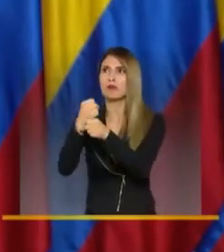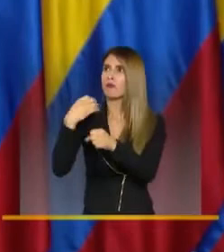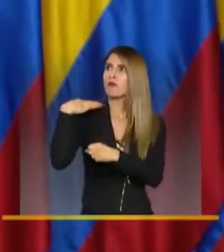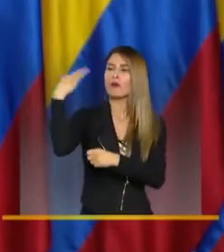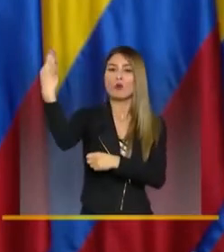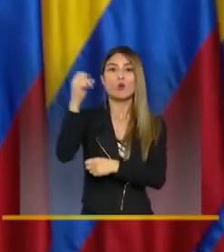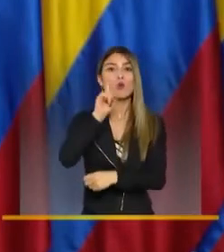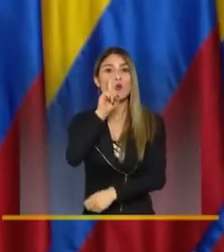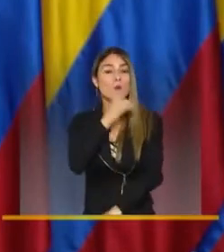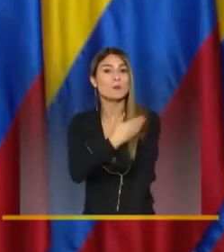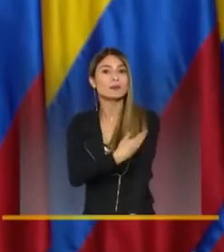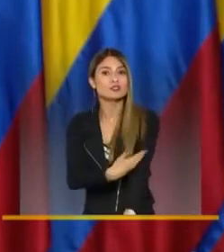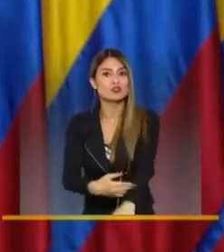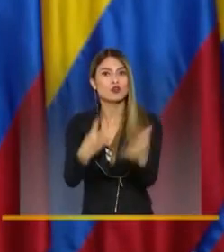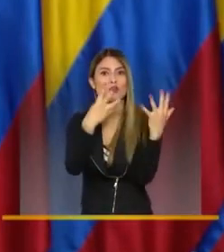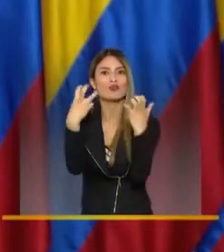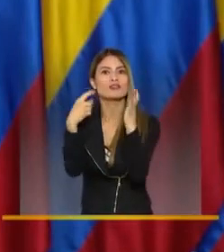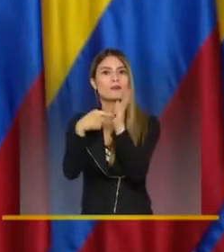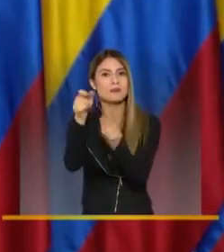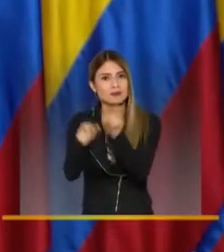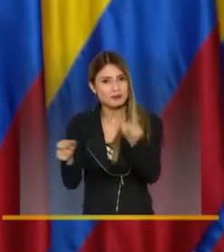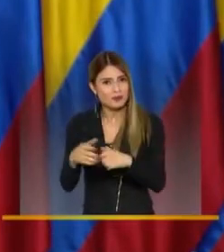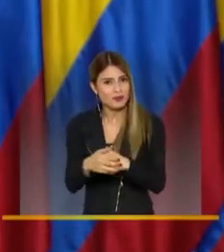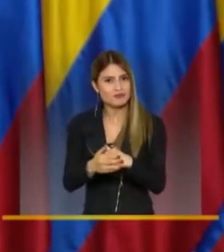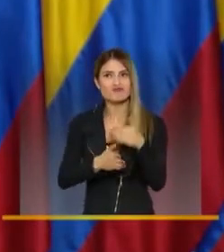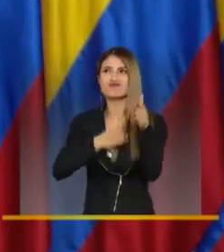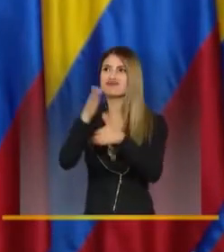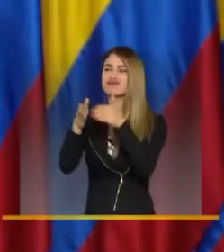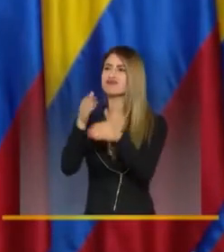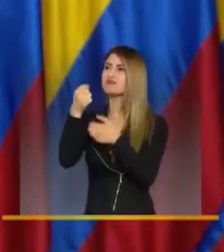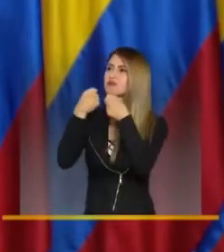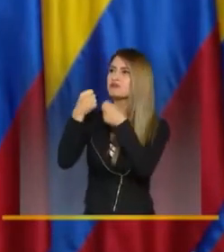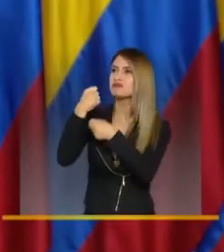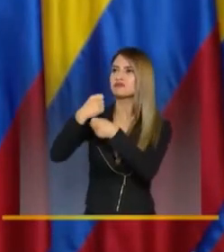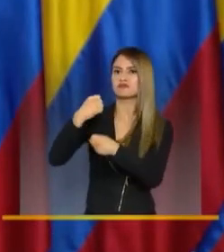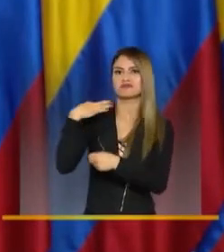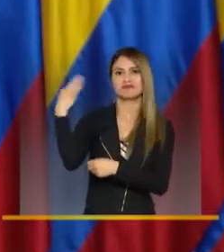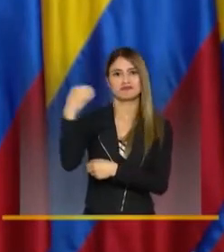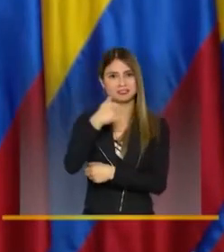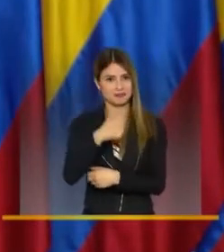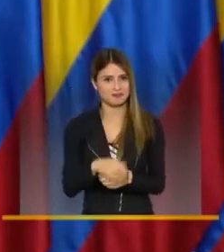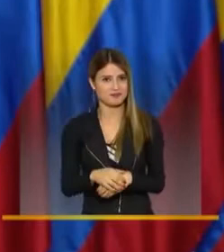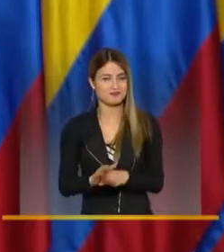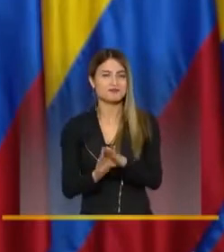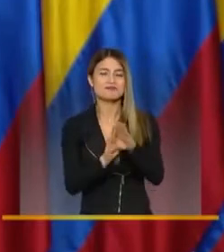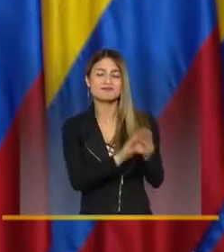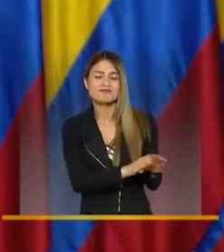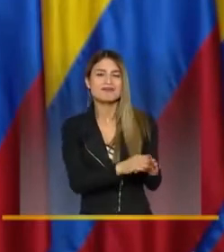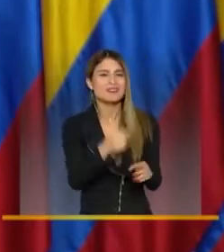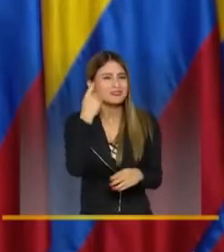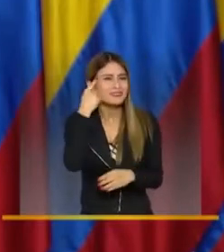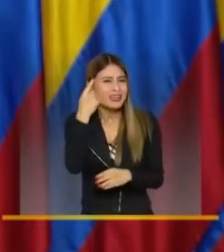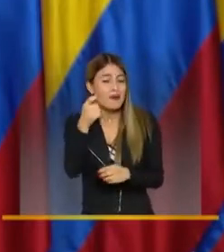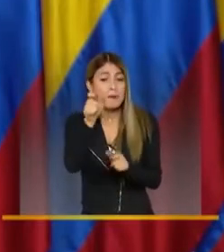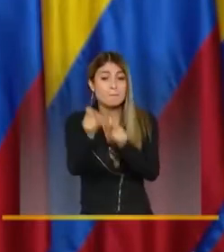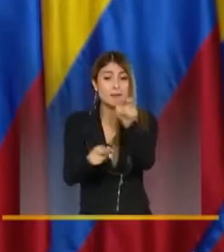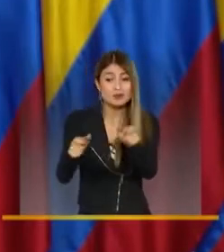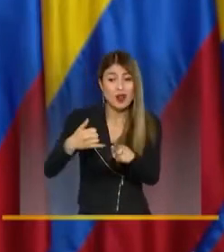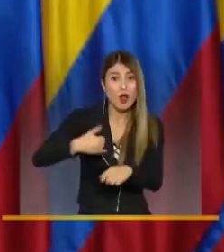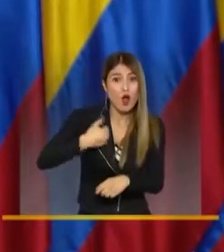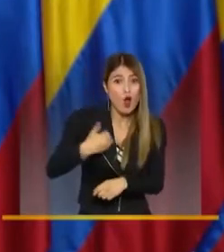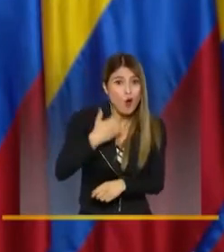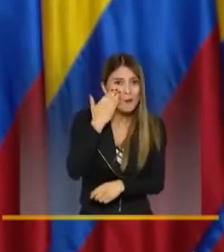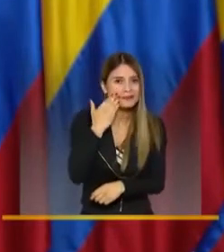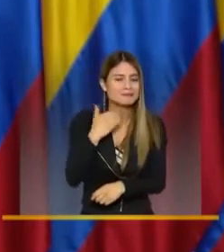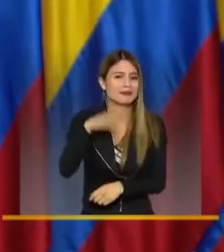por este servicio. El desempleo afecta más a los jóvenes, que necesitan un apoyo